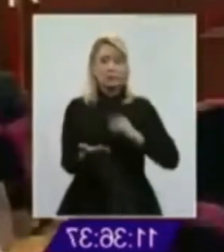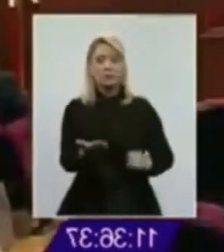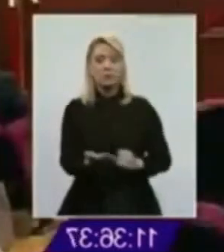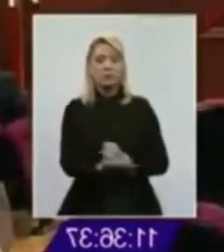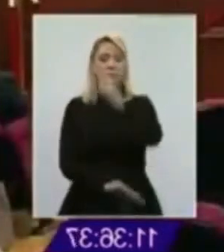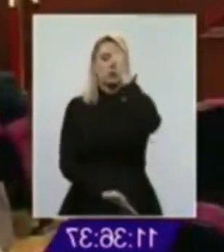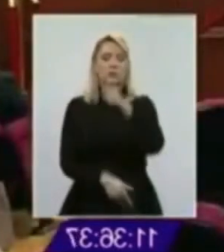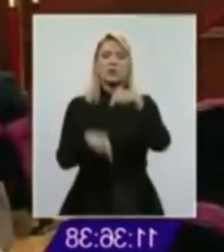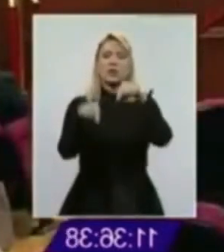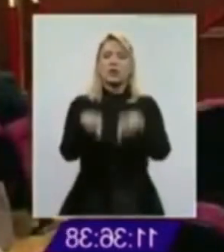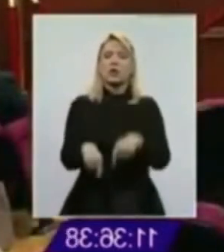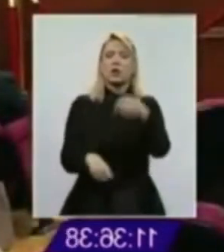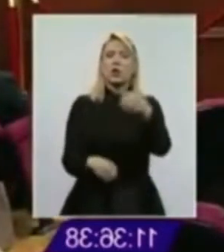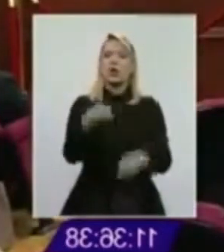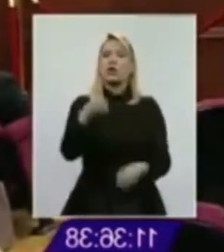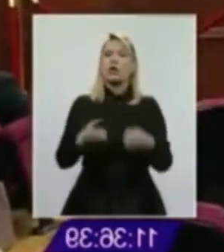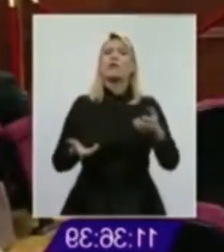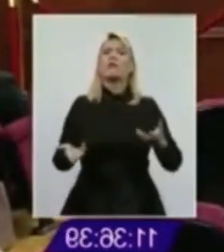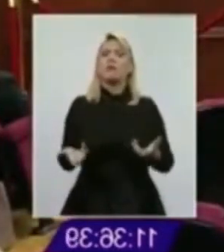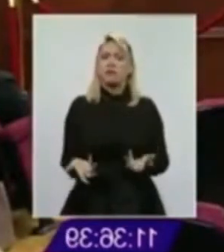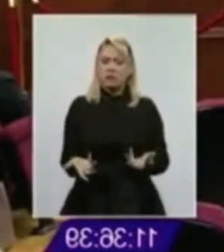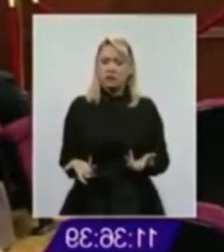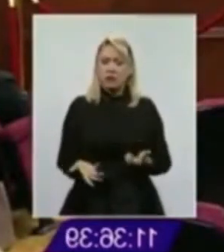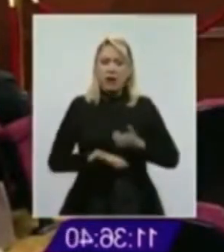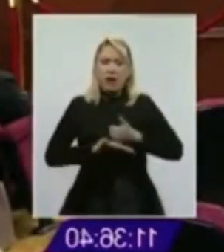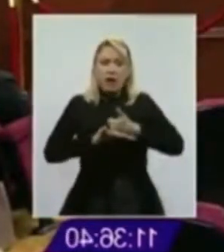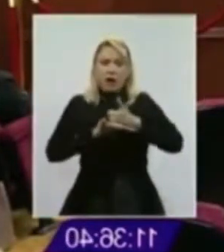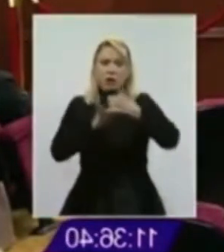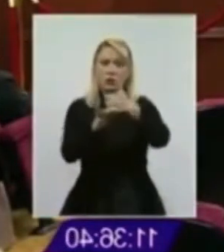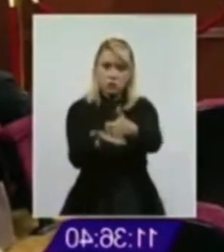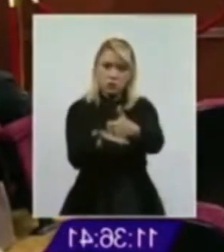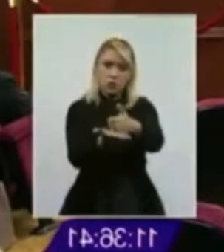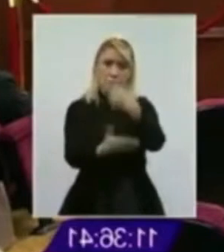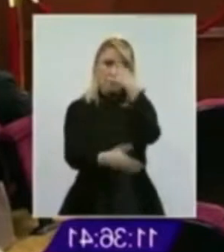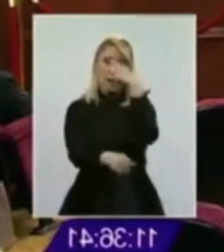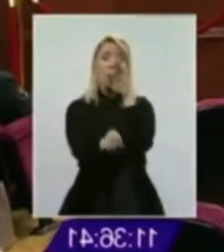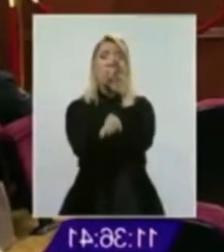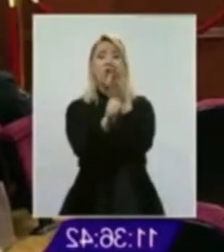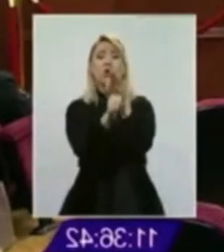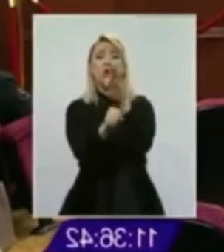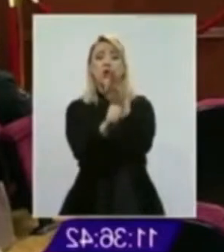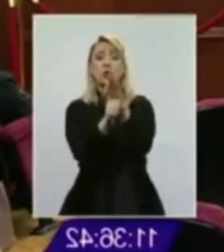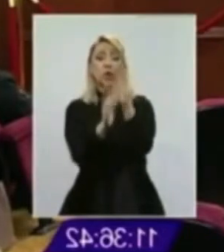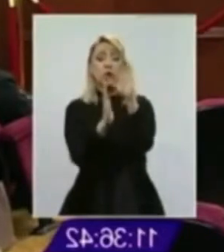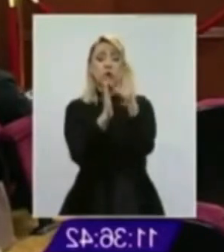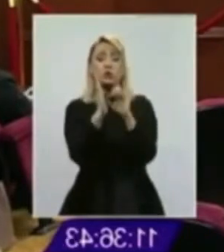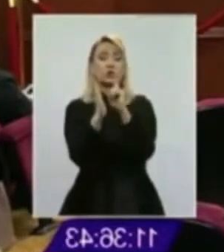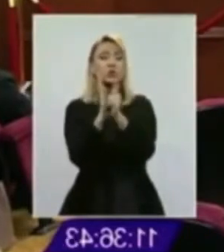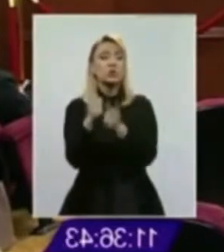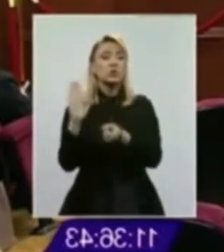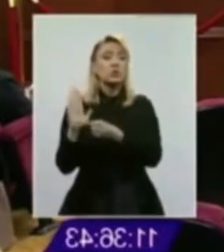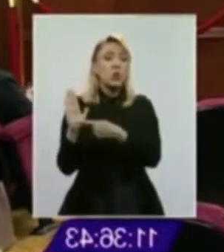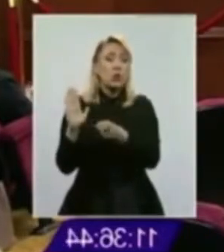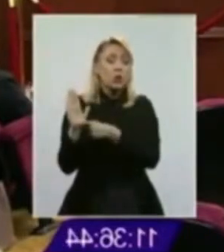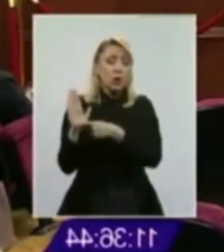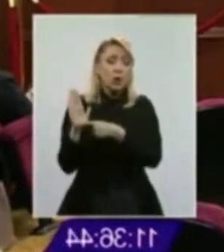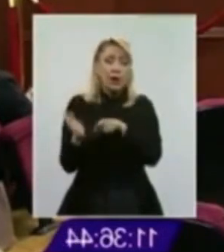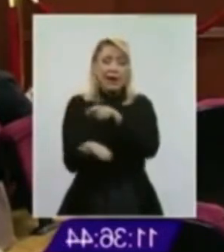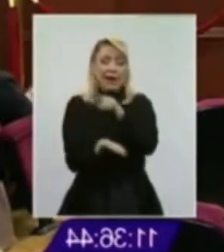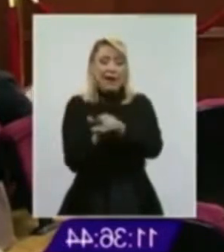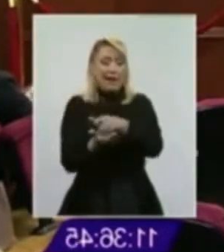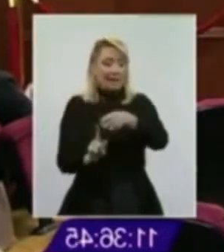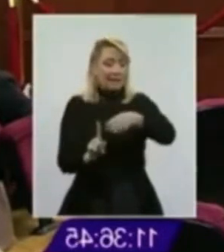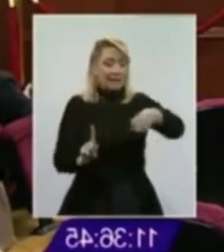resolución, la Corte contribuye a la protección de la Constitución, la